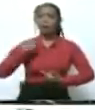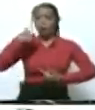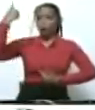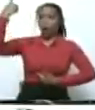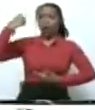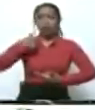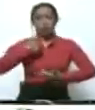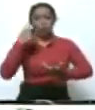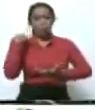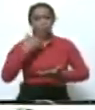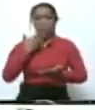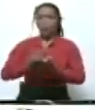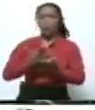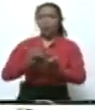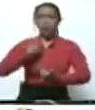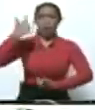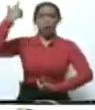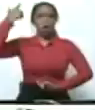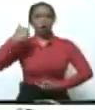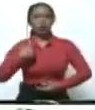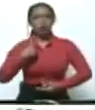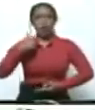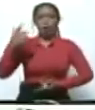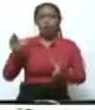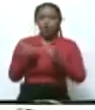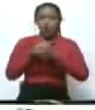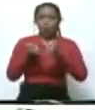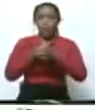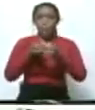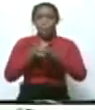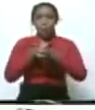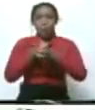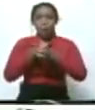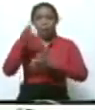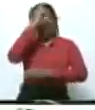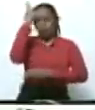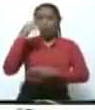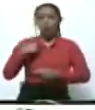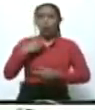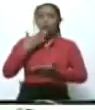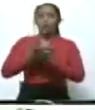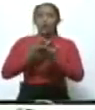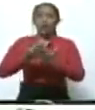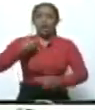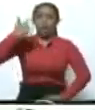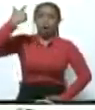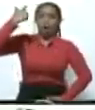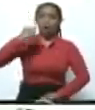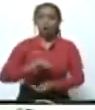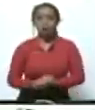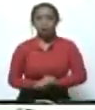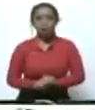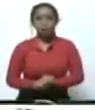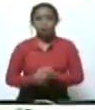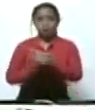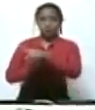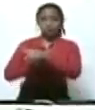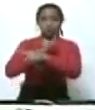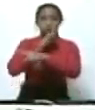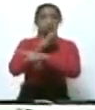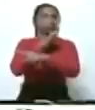Yo soy el propuesto, yo soy del grupo de Diosdado, propóngame a mí. Eso es horrible.